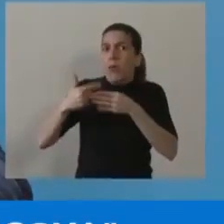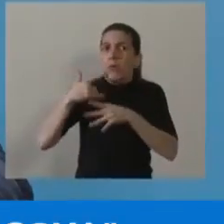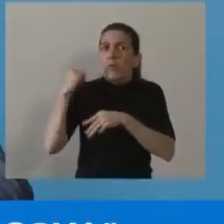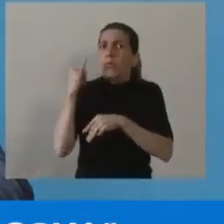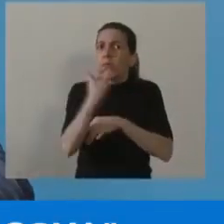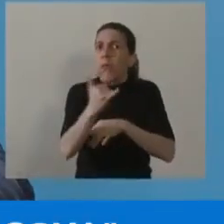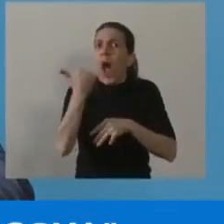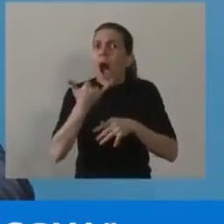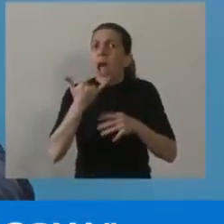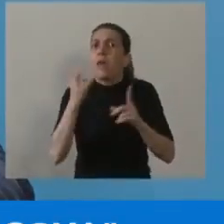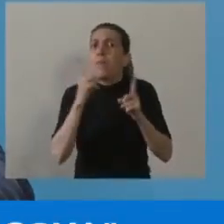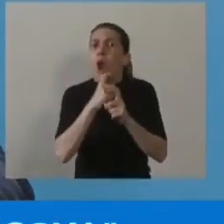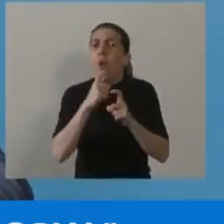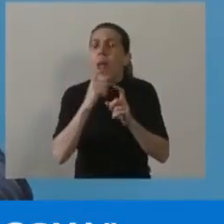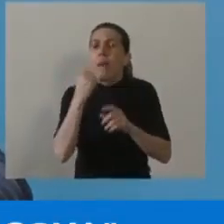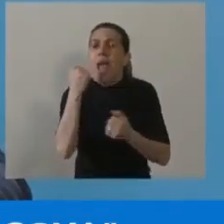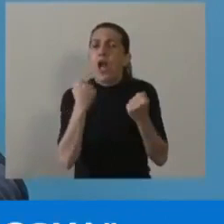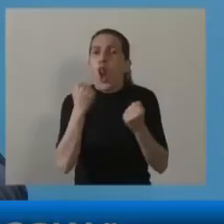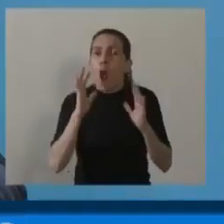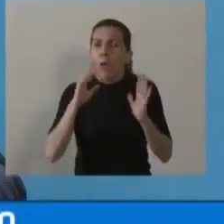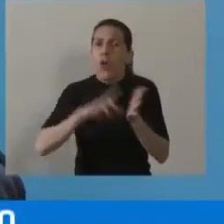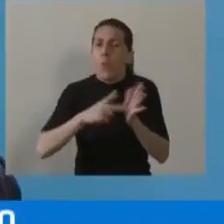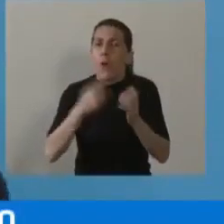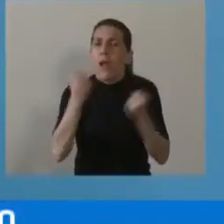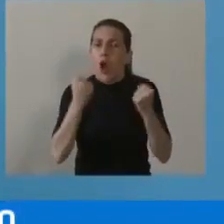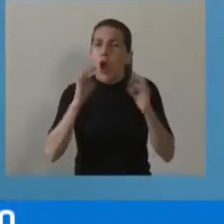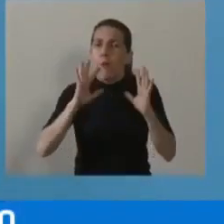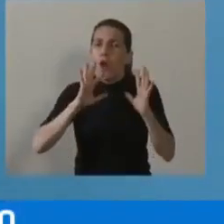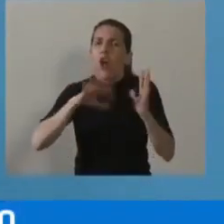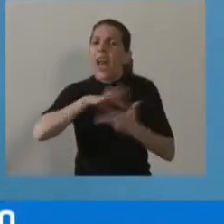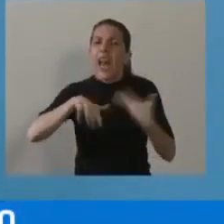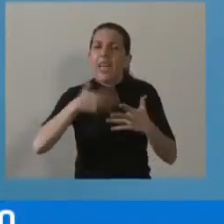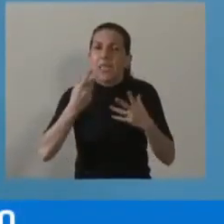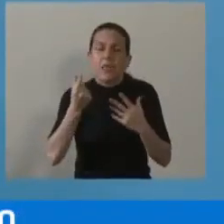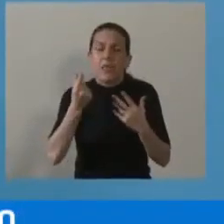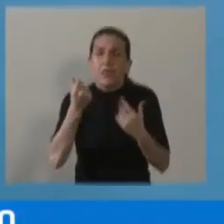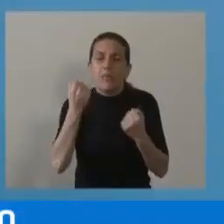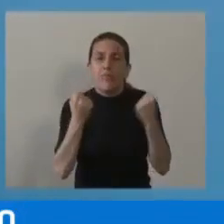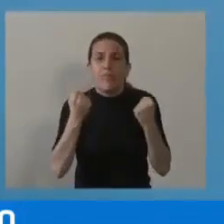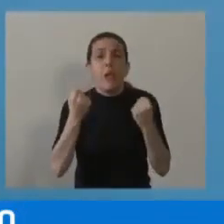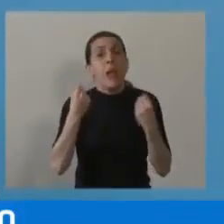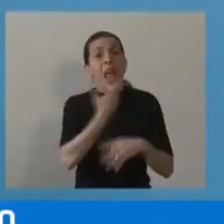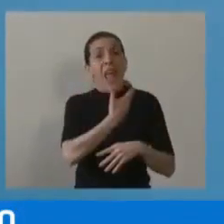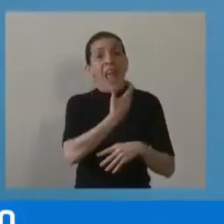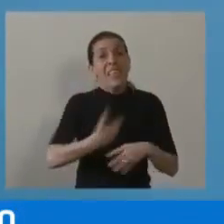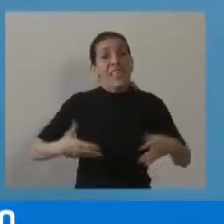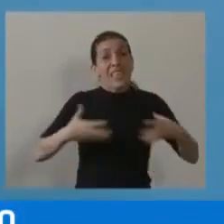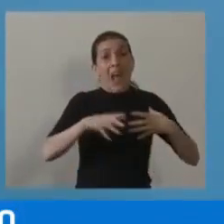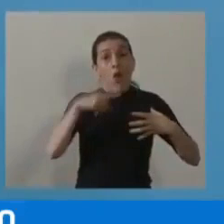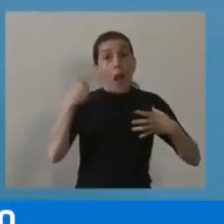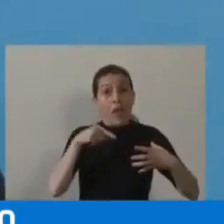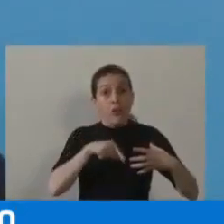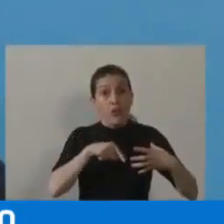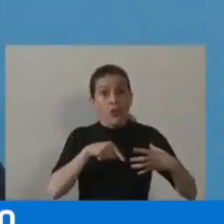mostró partidario de restringir la utilización del transporte público y las salidas a correr autorizadas por el gobierno porteño,